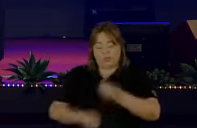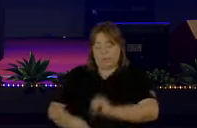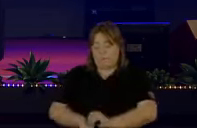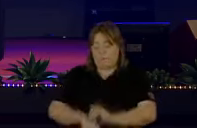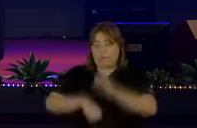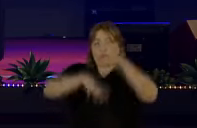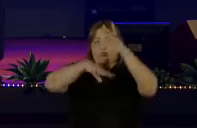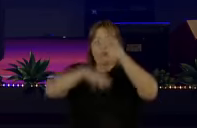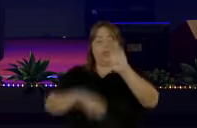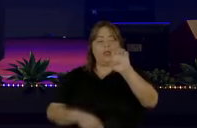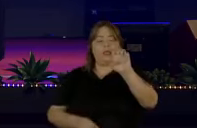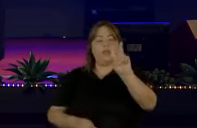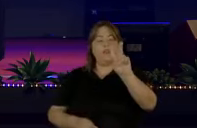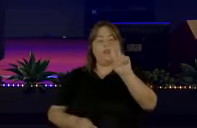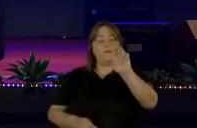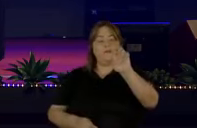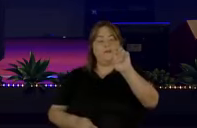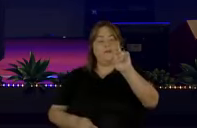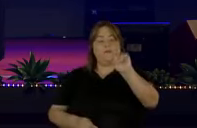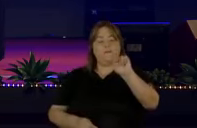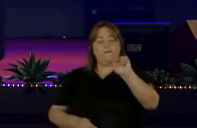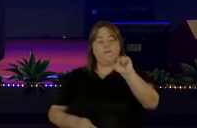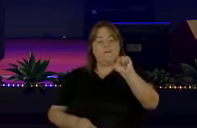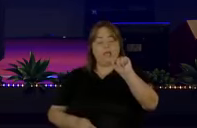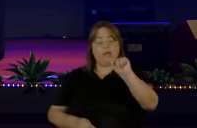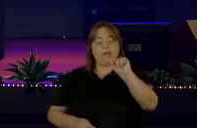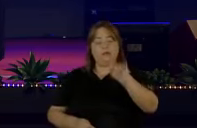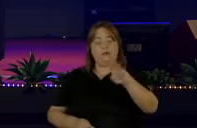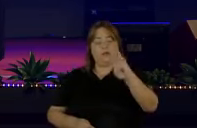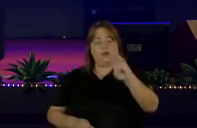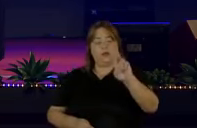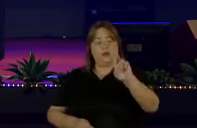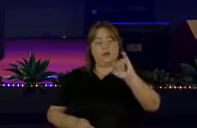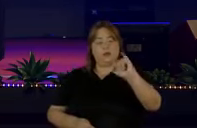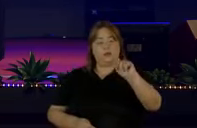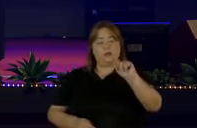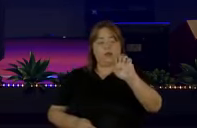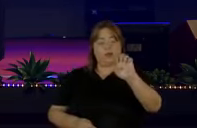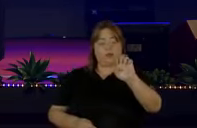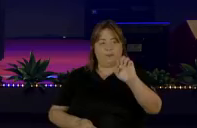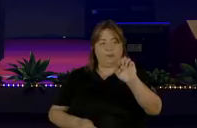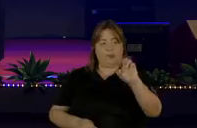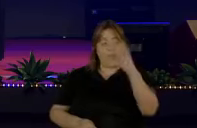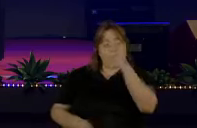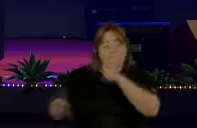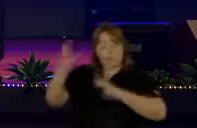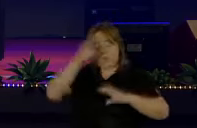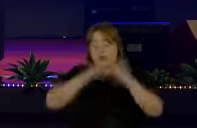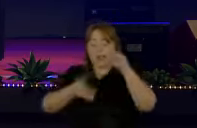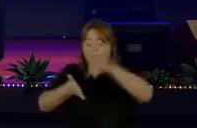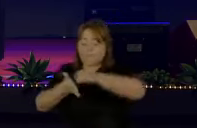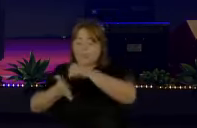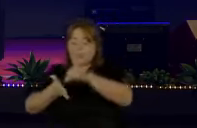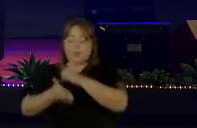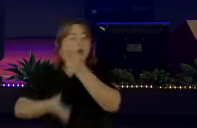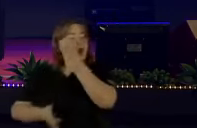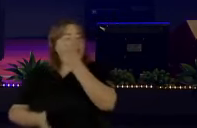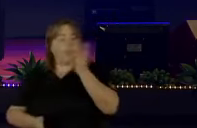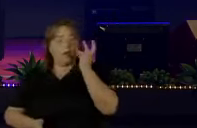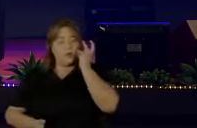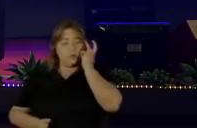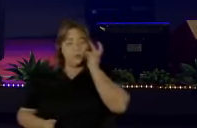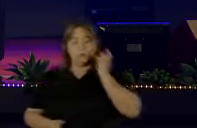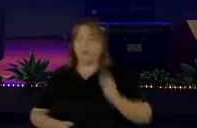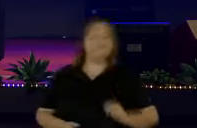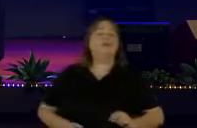Entre a la página del apóstol en Facebook y allí va a encontrar el registro. Se tiene que registrar el viernes, hace